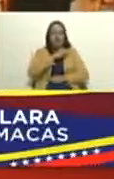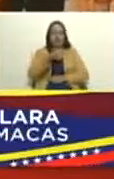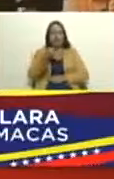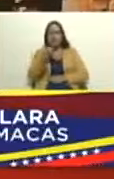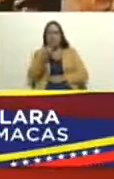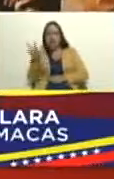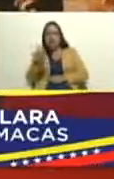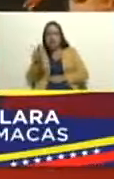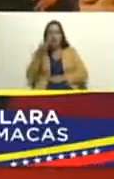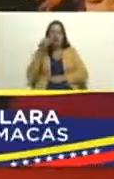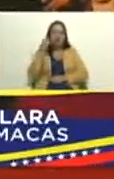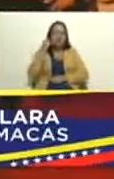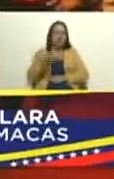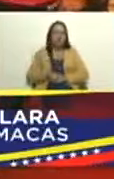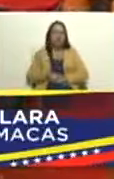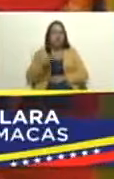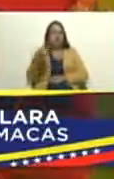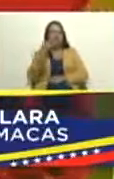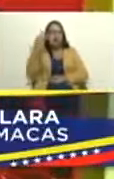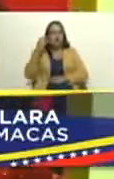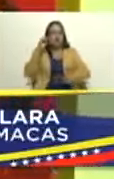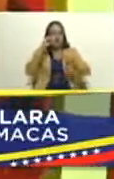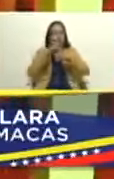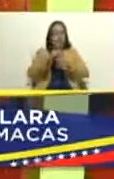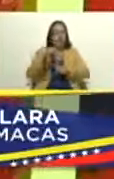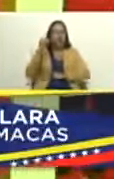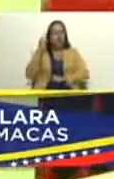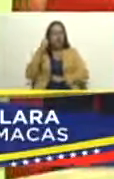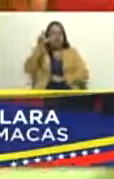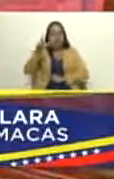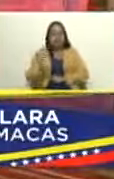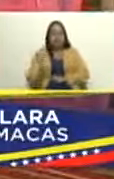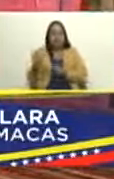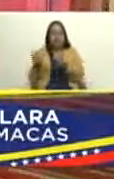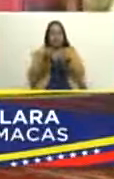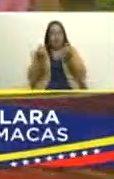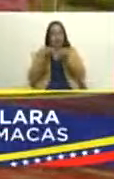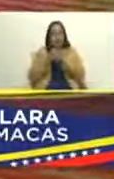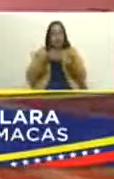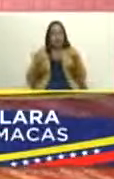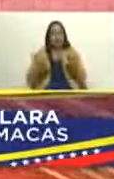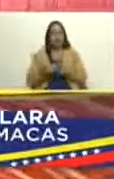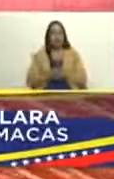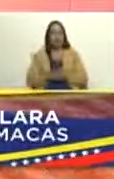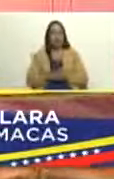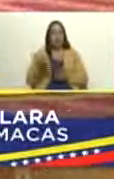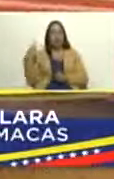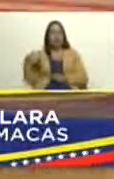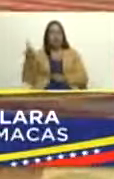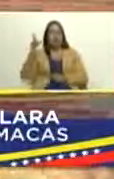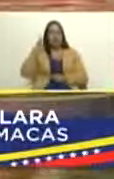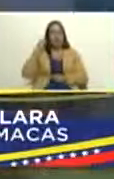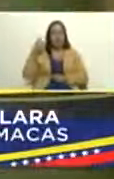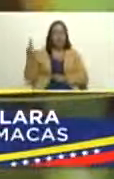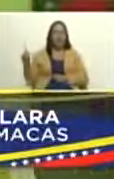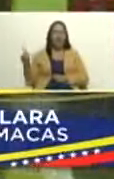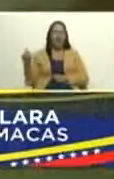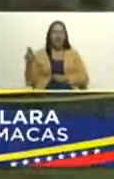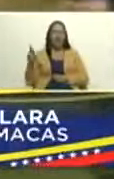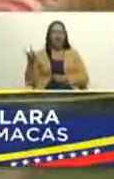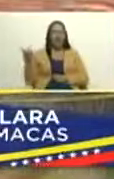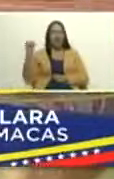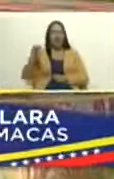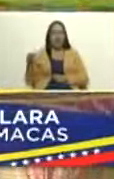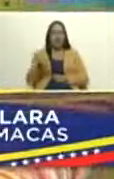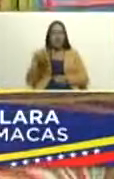tercer vértice, que es Mujer Sujeto Económico Independiente, a la compañera Doris, que va a exponernos cuál es la actividad